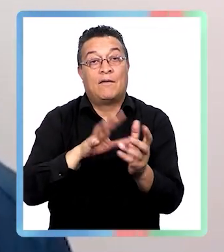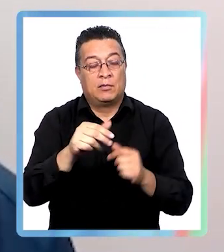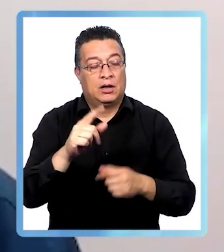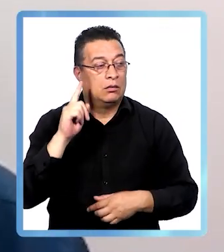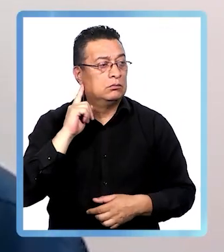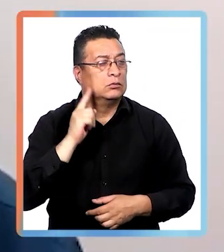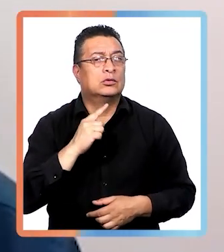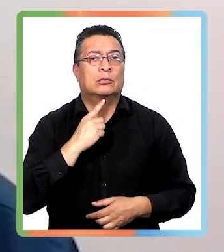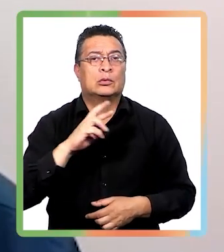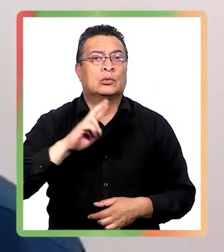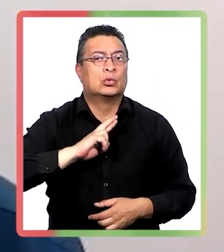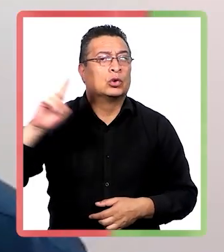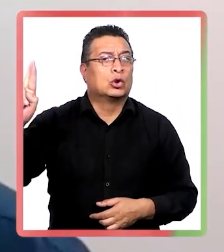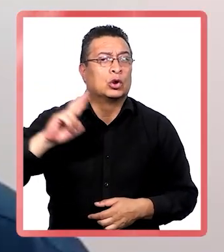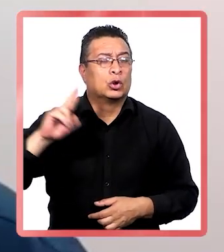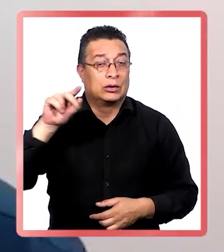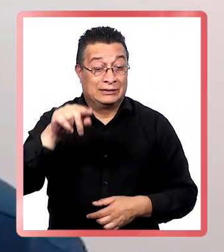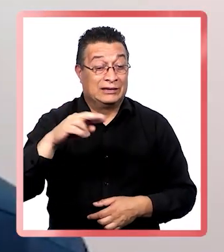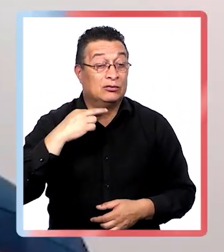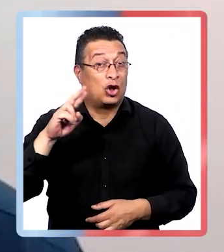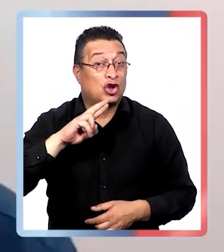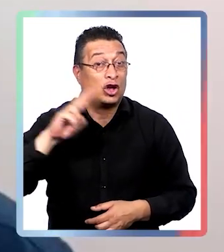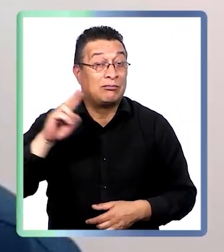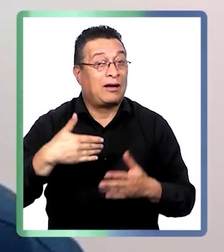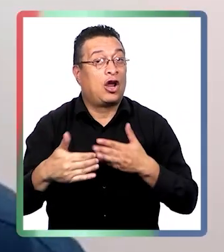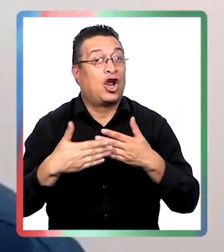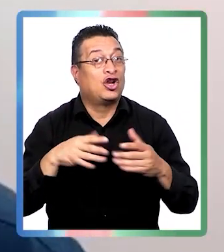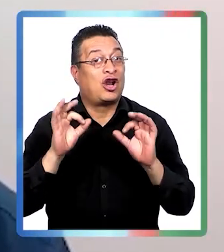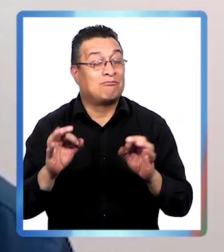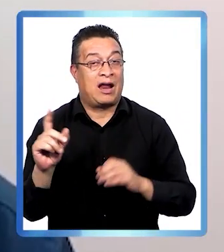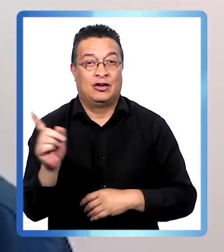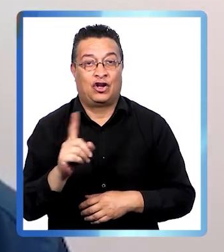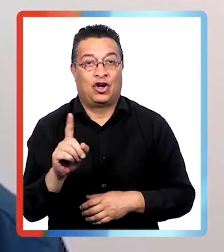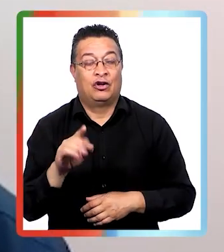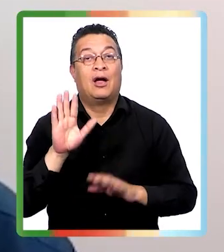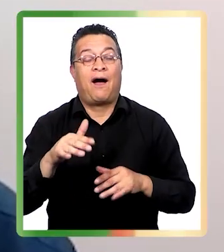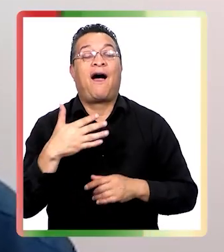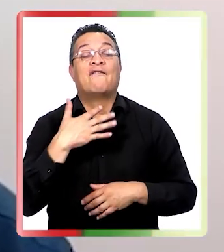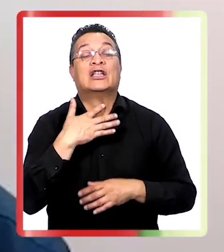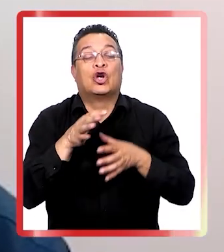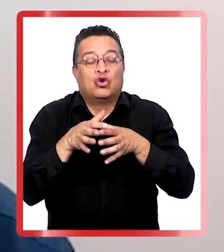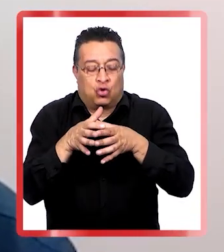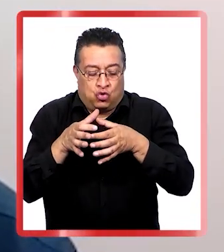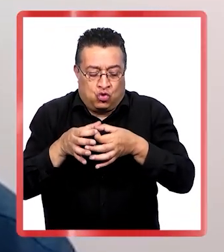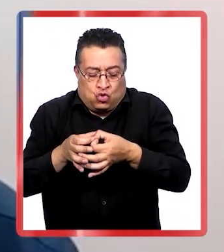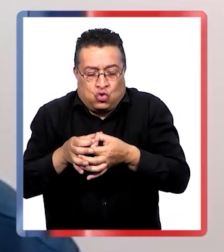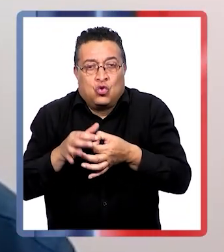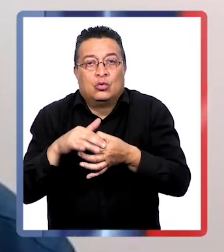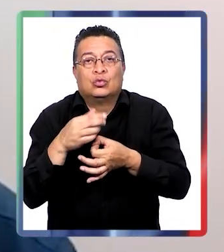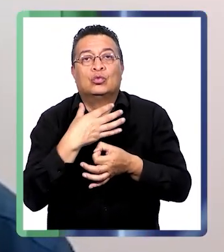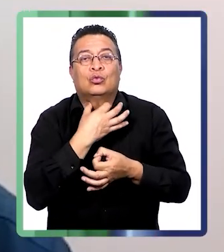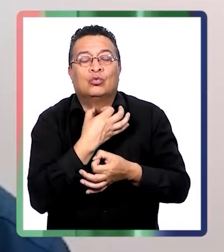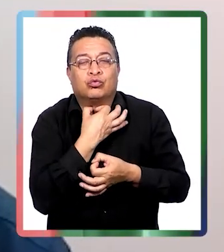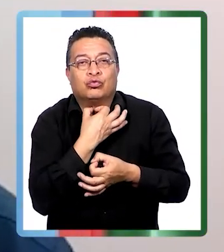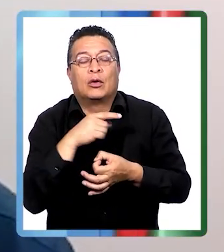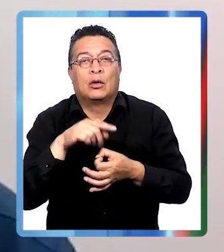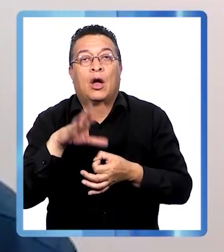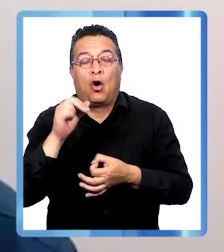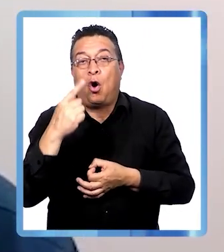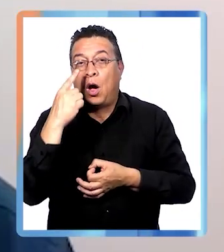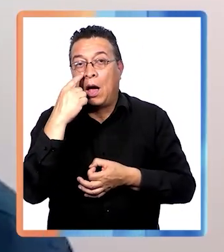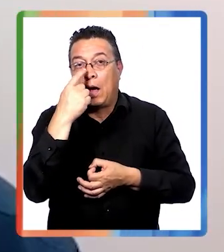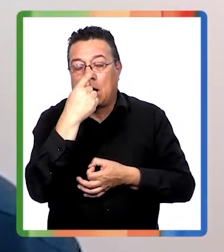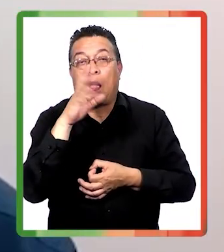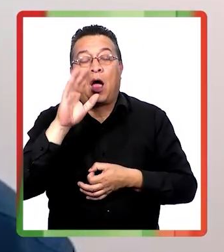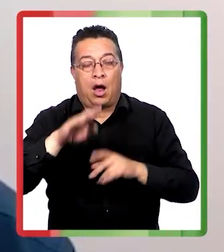familiar roncando, roncar no es algo fisiológico. A veces el roncar no solamente tiene que ver con una estrechez de acá, sino que a veces incluso por